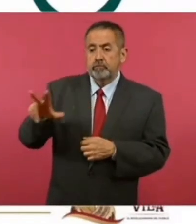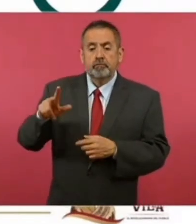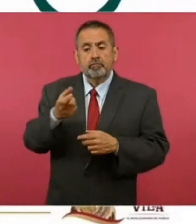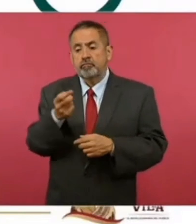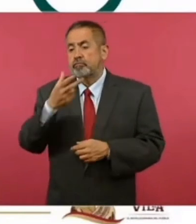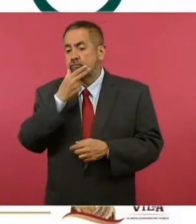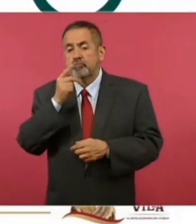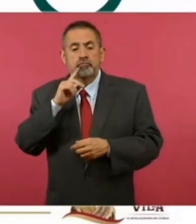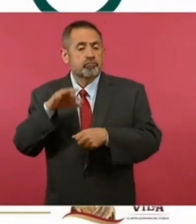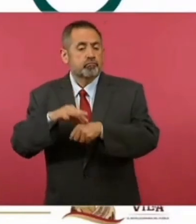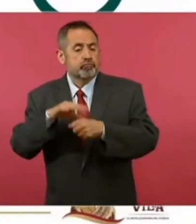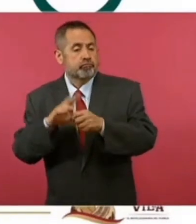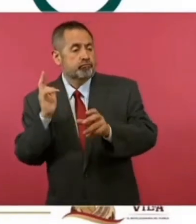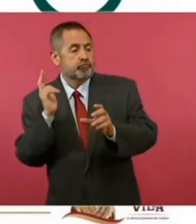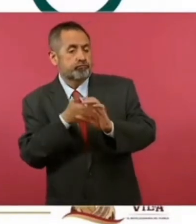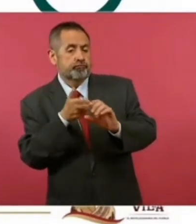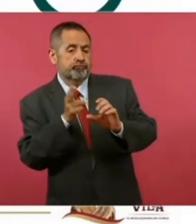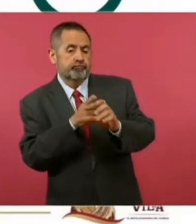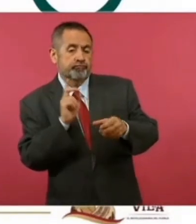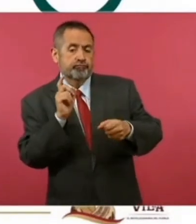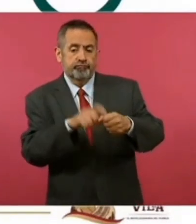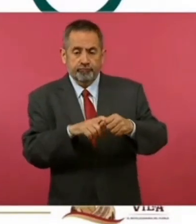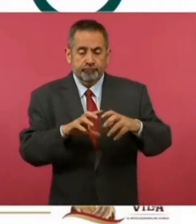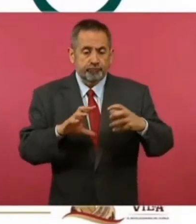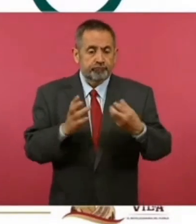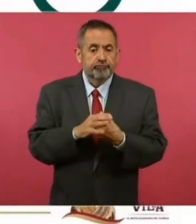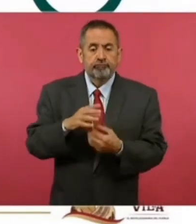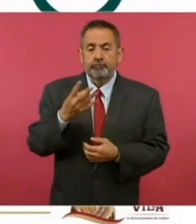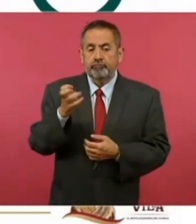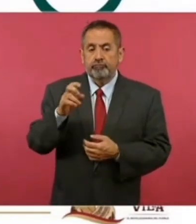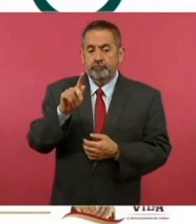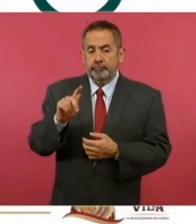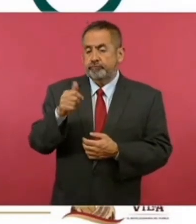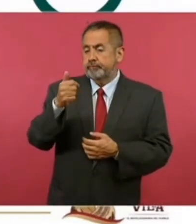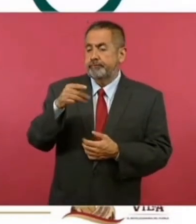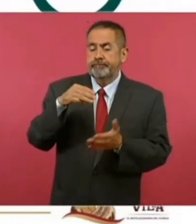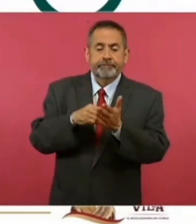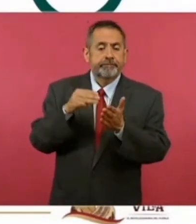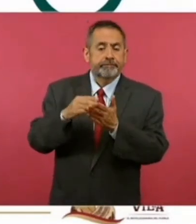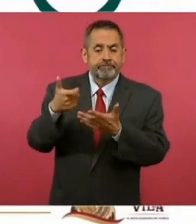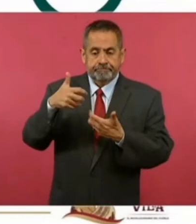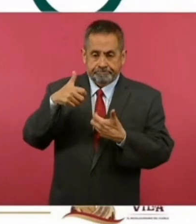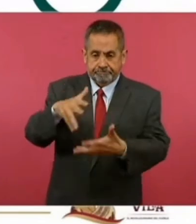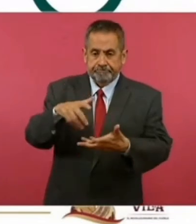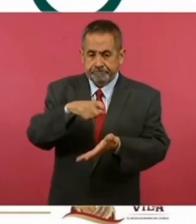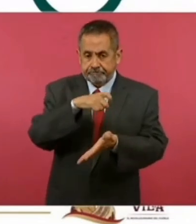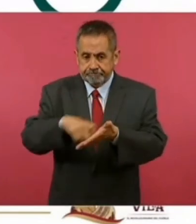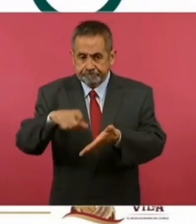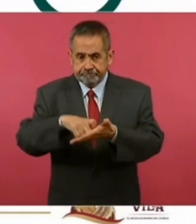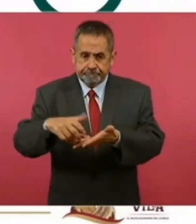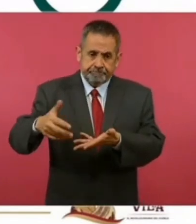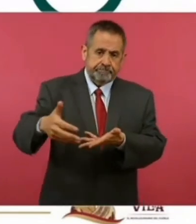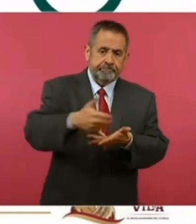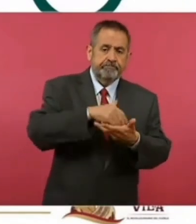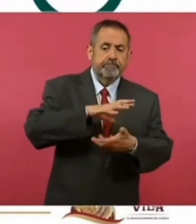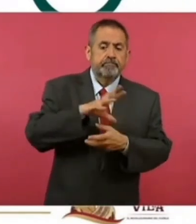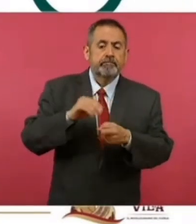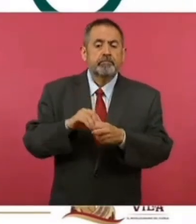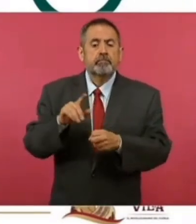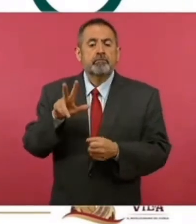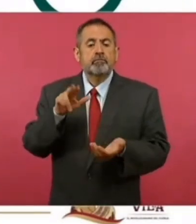médicos especialistas y hay una inversión de cuatrocientos setenta y seis millones de pesos en la adquisición de